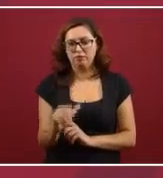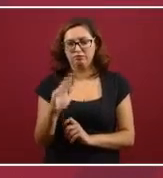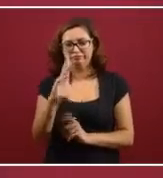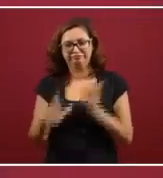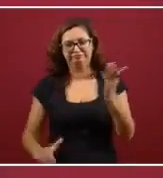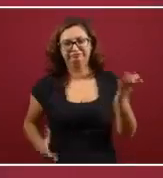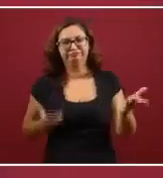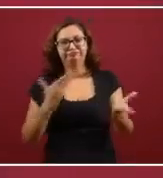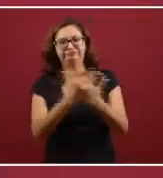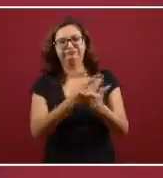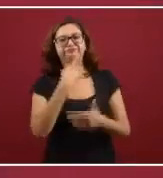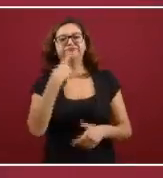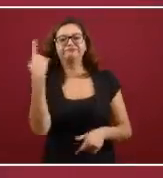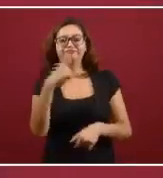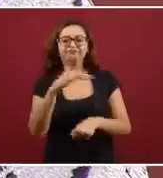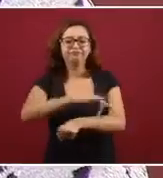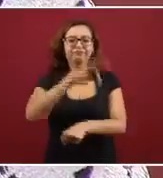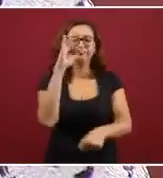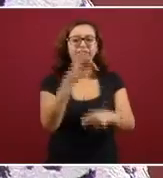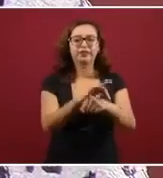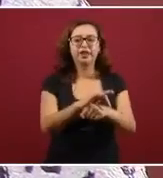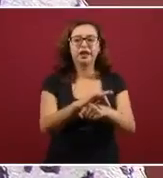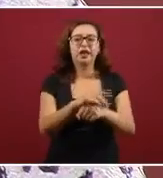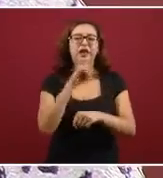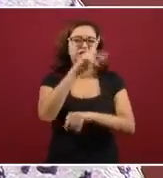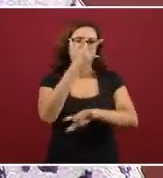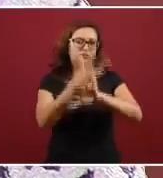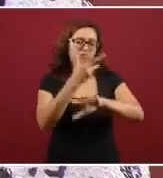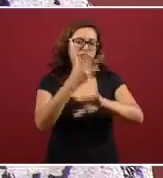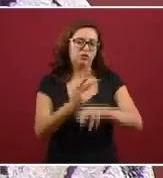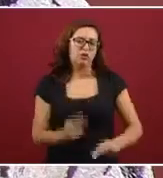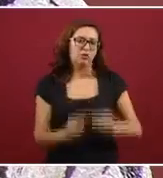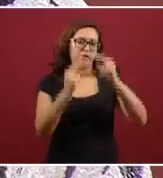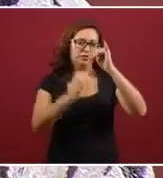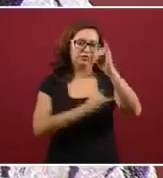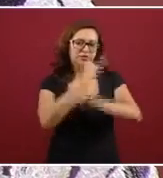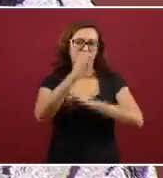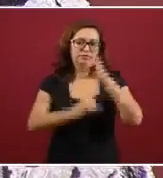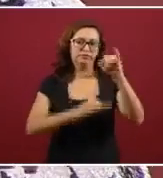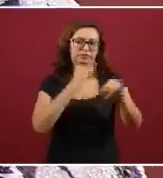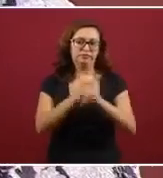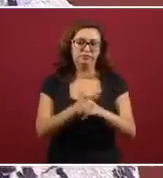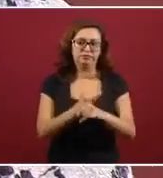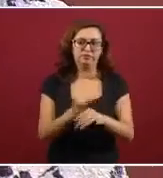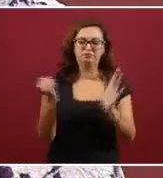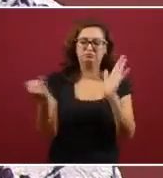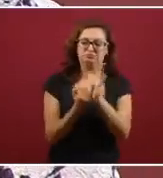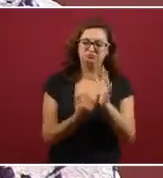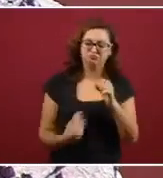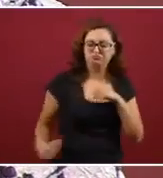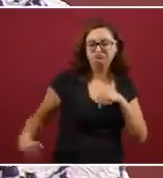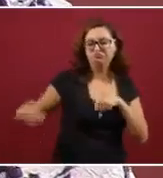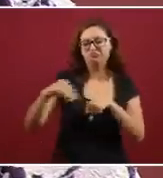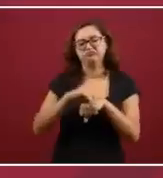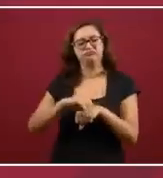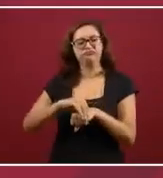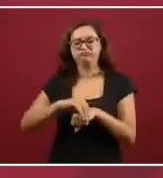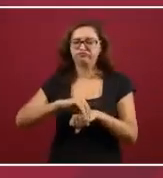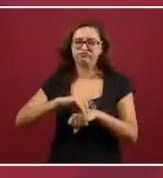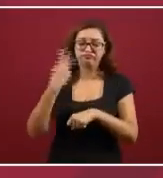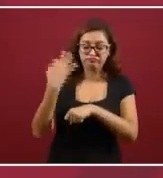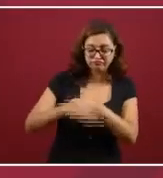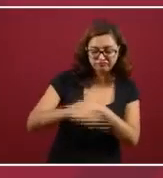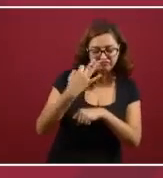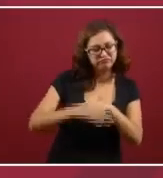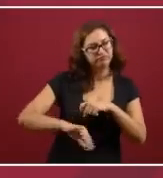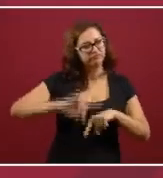amparo en la Corte de Comercio Internacional de los Estados Unidos para protegerse de la medida de la imposición de los aranceles